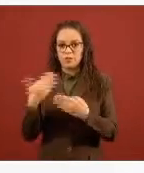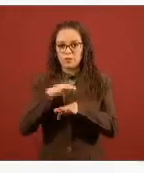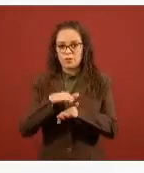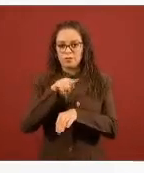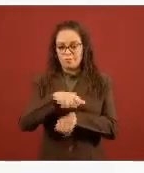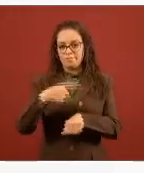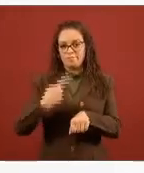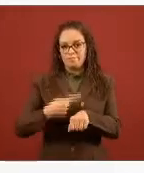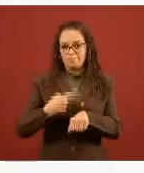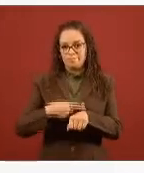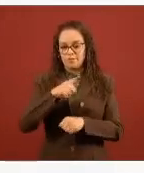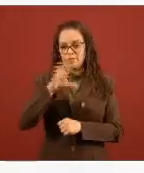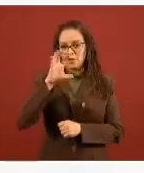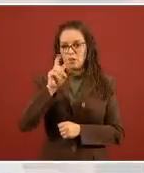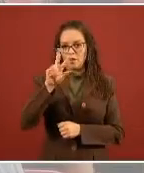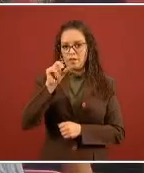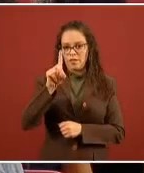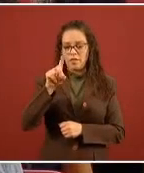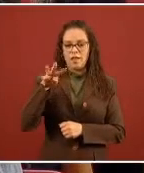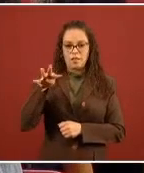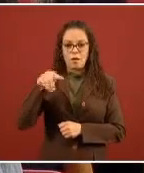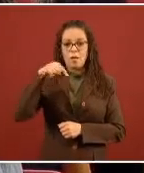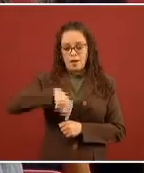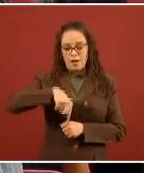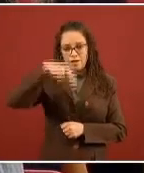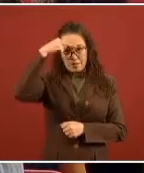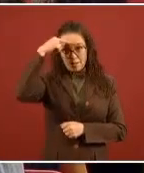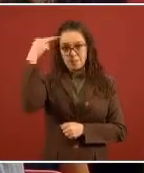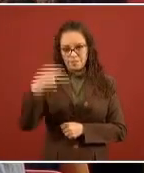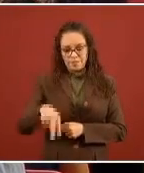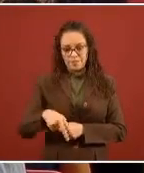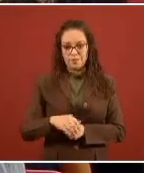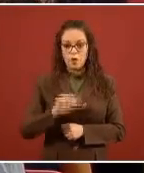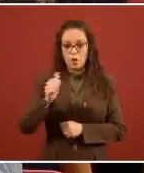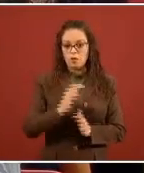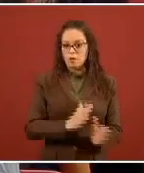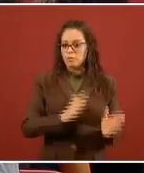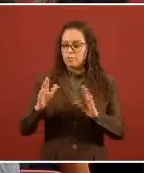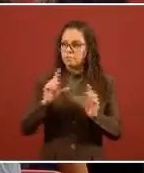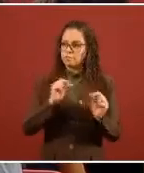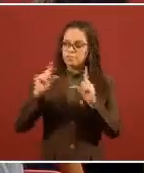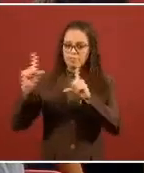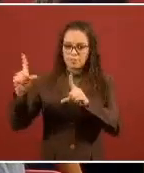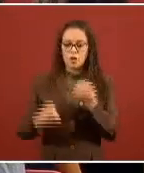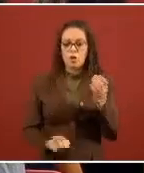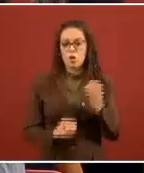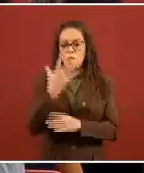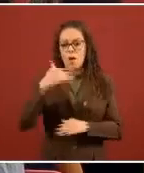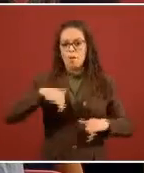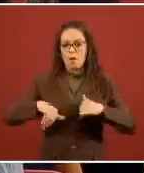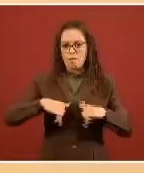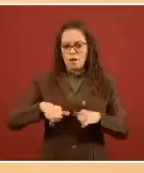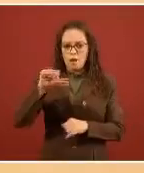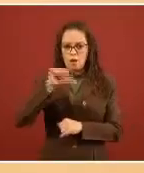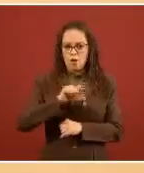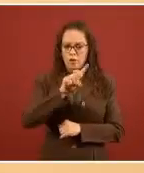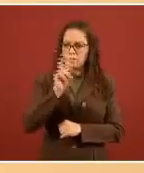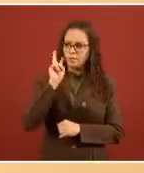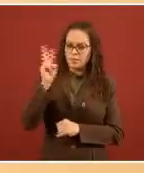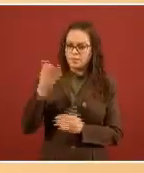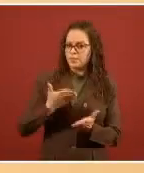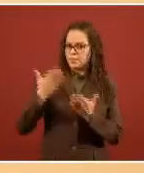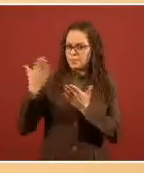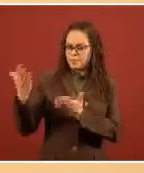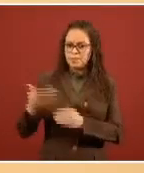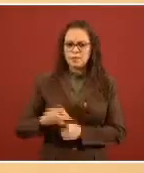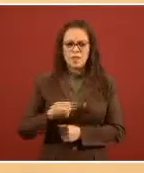a COVID-19 en México. La siguiente diapositiva es un nuevo mapa que queremos introducir el día de hoy, que